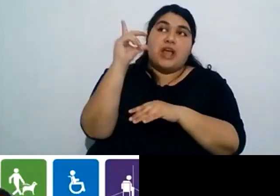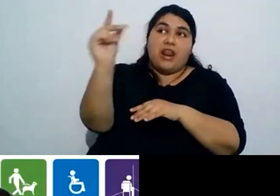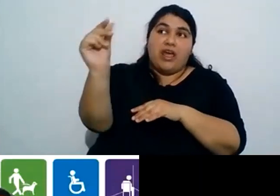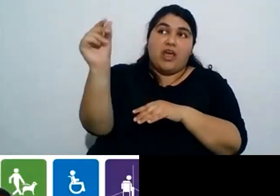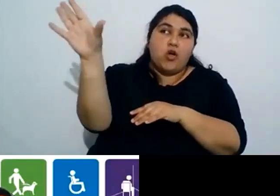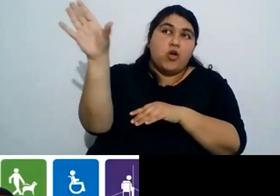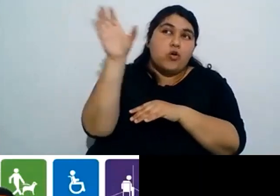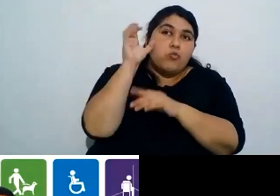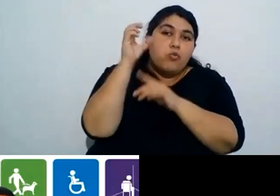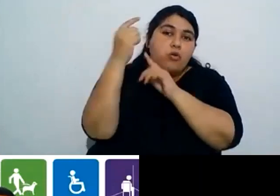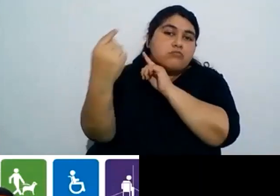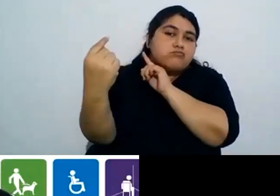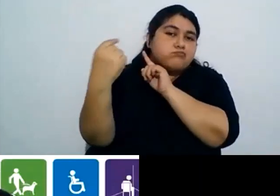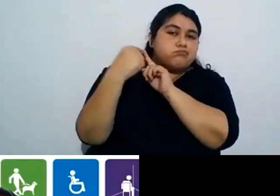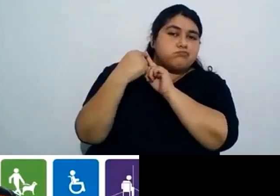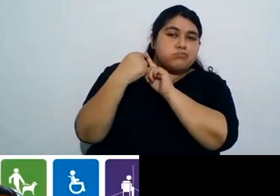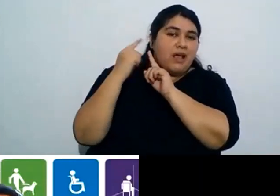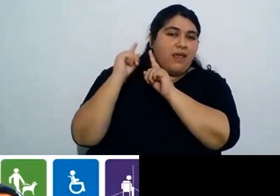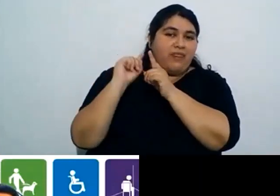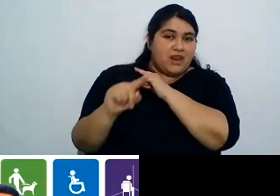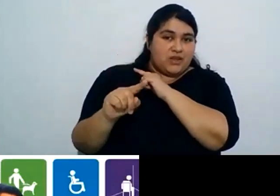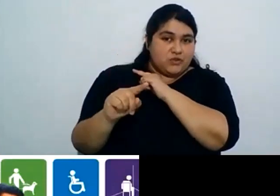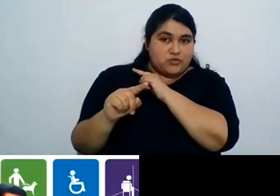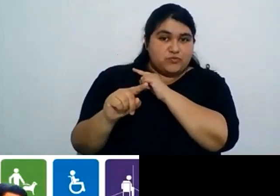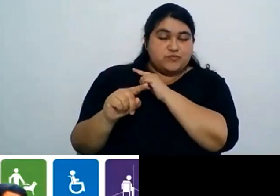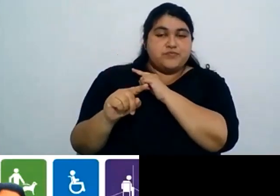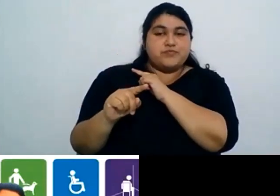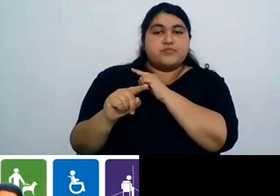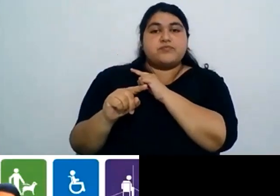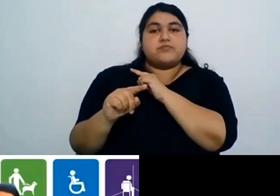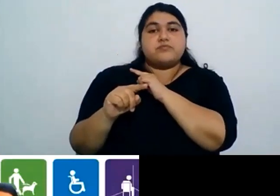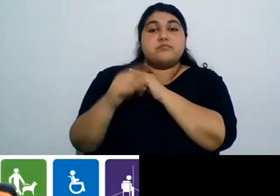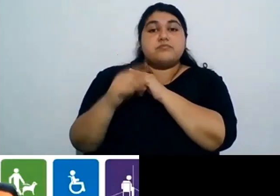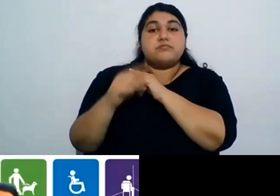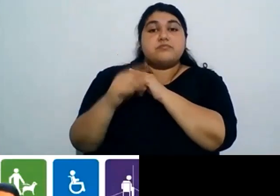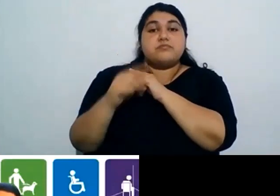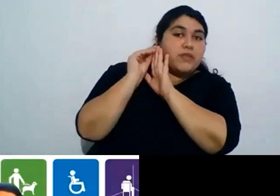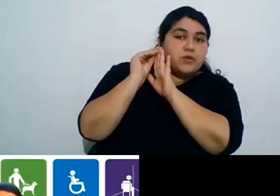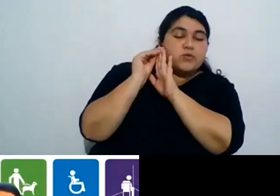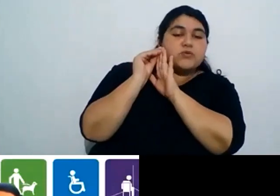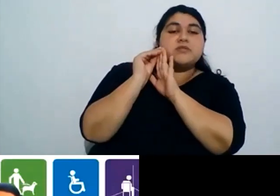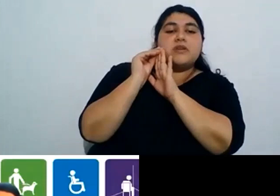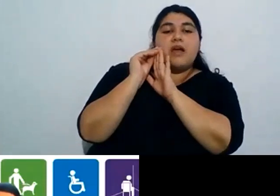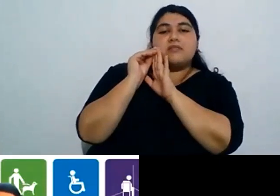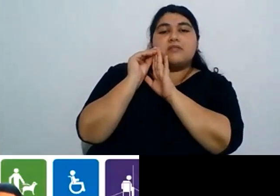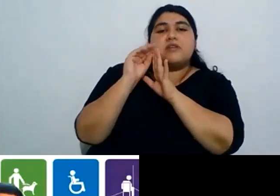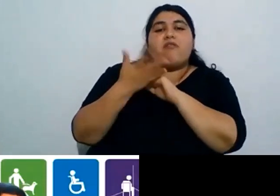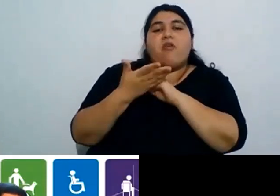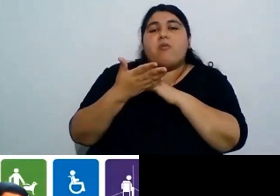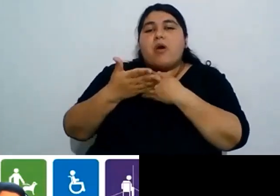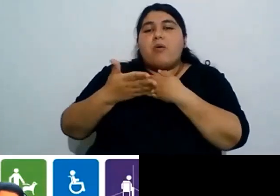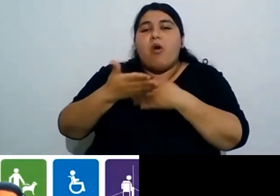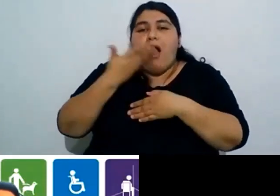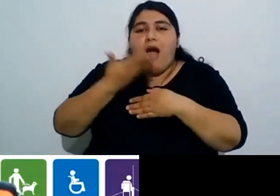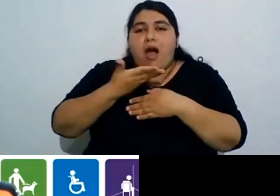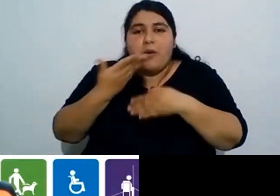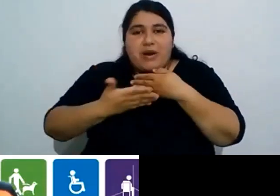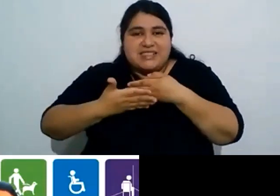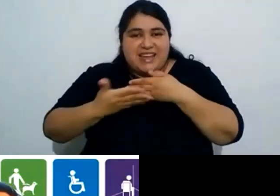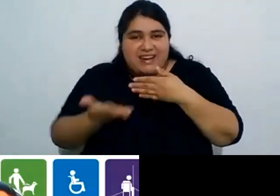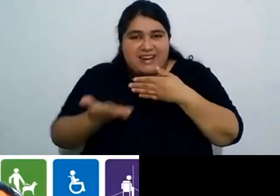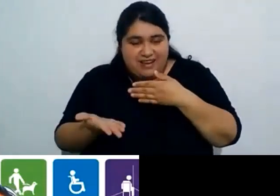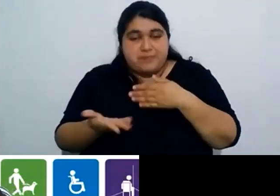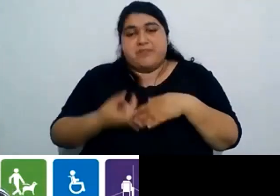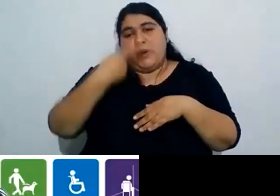el micrófono a la... pueda escucharse como que estuviera hablando de cerca. Y bueno, por último,